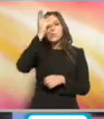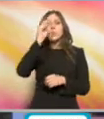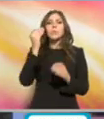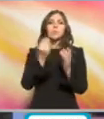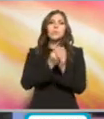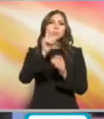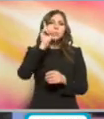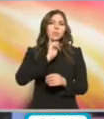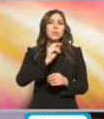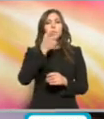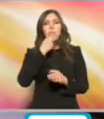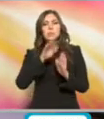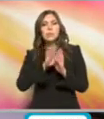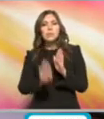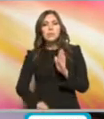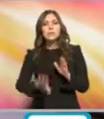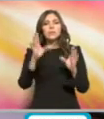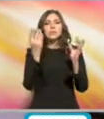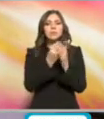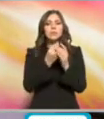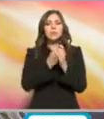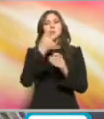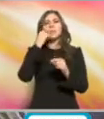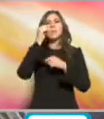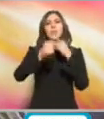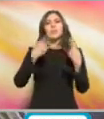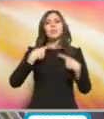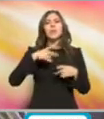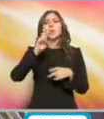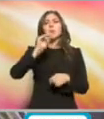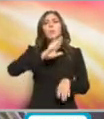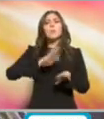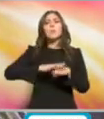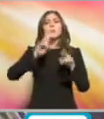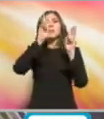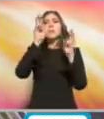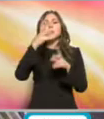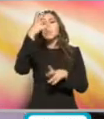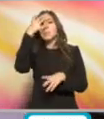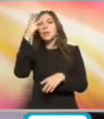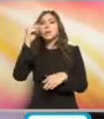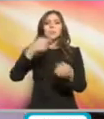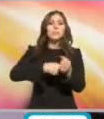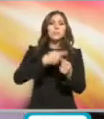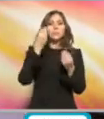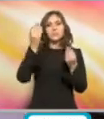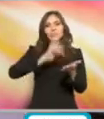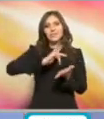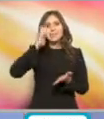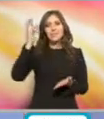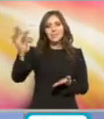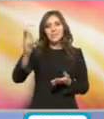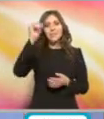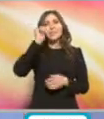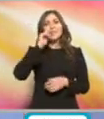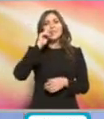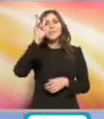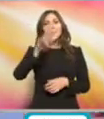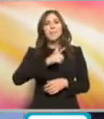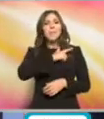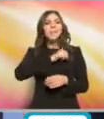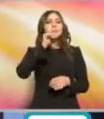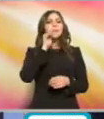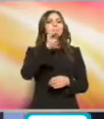más importante, Muy bien, Lili María, es quitarle el tema tabú a esto. Así Claro. Irene, como siempre, muchísimas gracias por A la ustedes, y me experiencia. encanta que me hagan todas